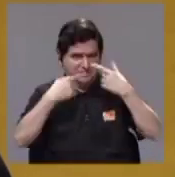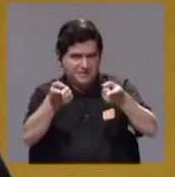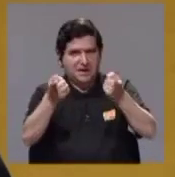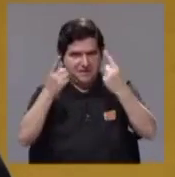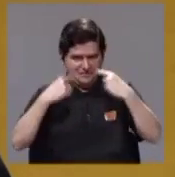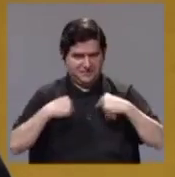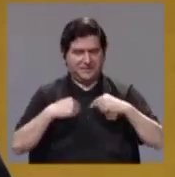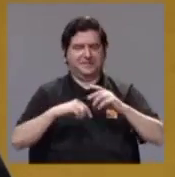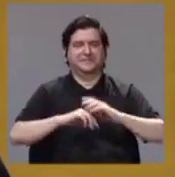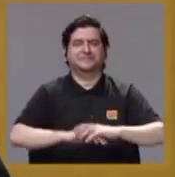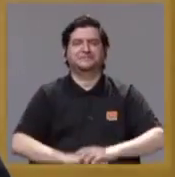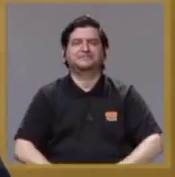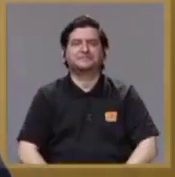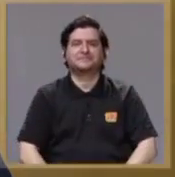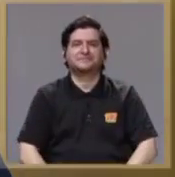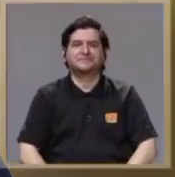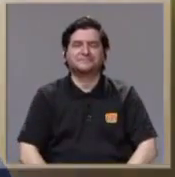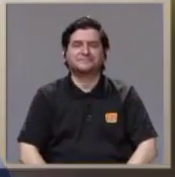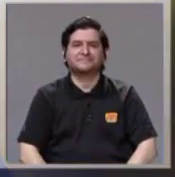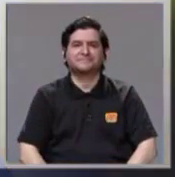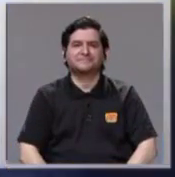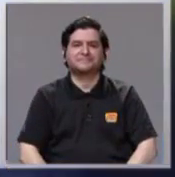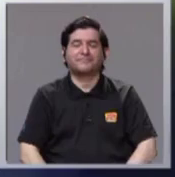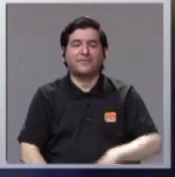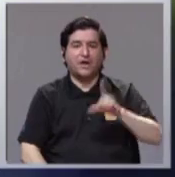el océano.